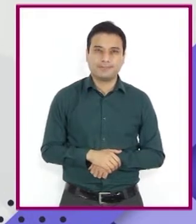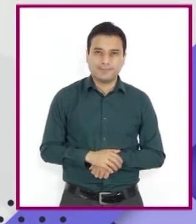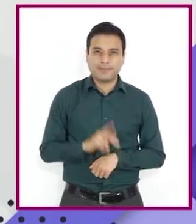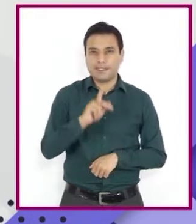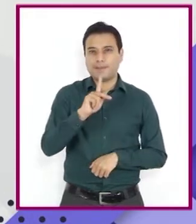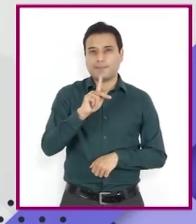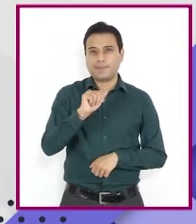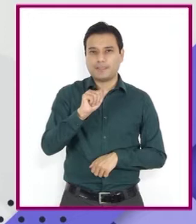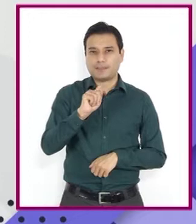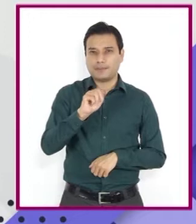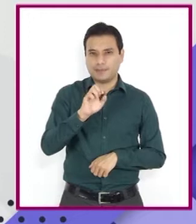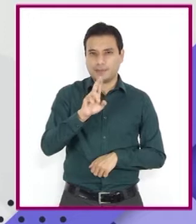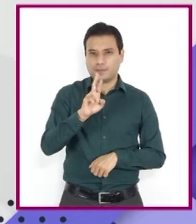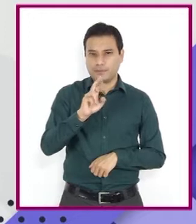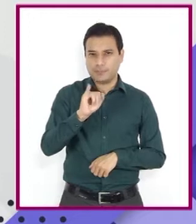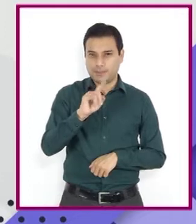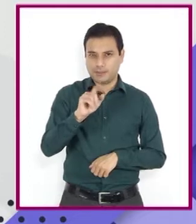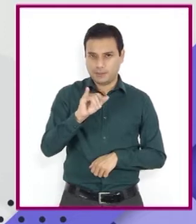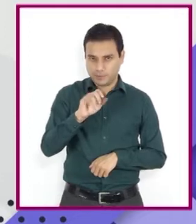pasteurización,